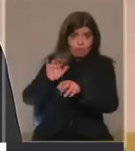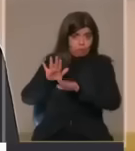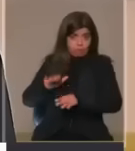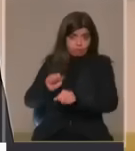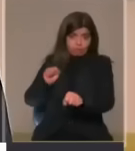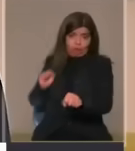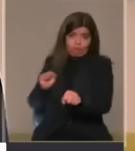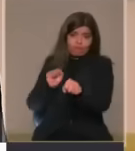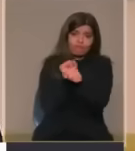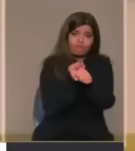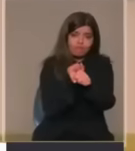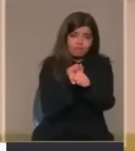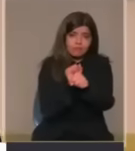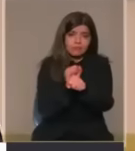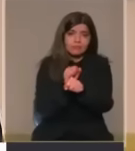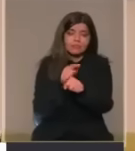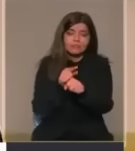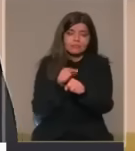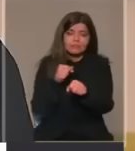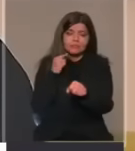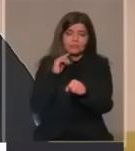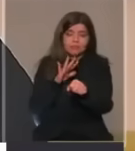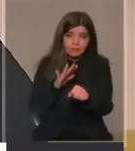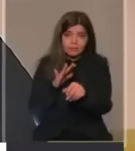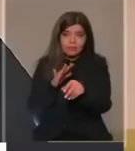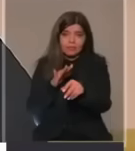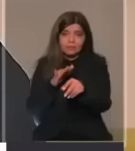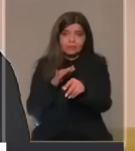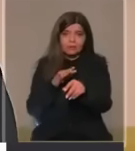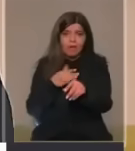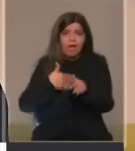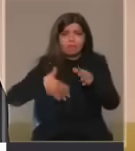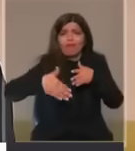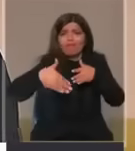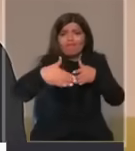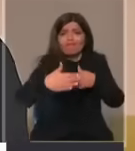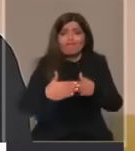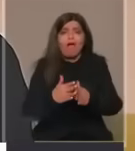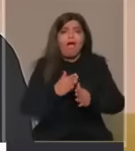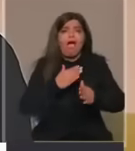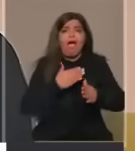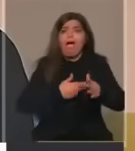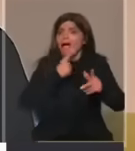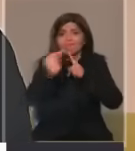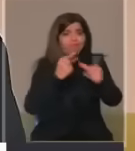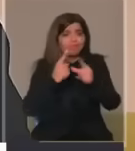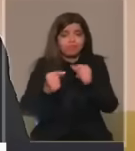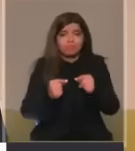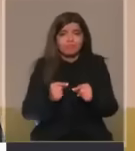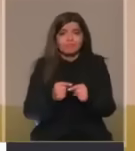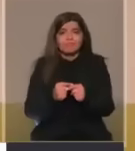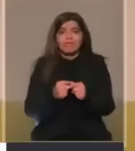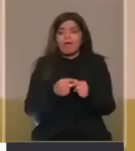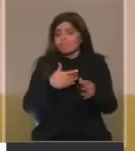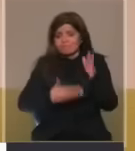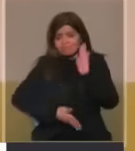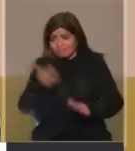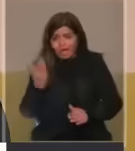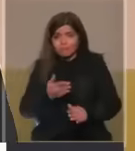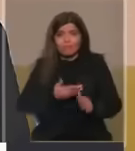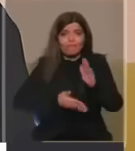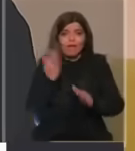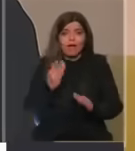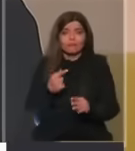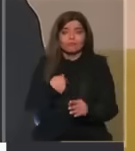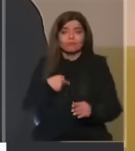como en una punta. O sea, al chocarnos para arrancar. Porque como para empujarlos. O sea, para sacarnos del camino, porque nosotros